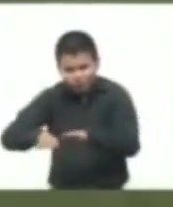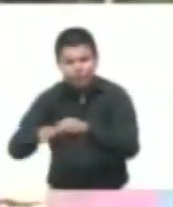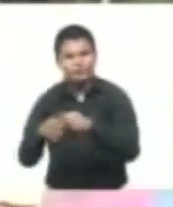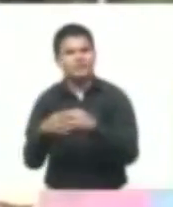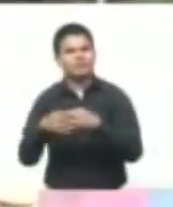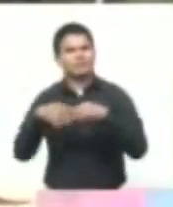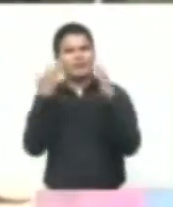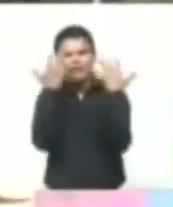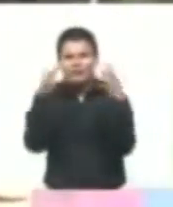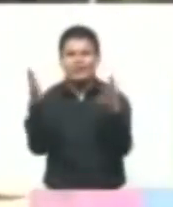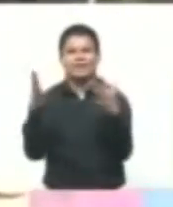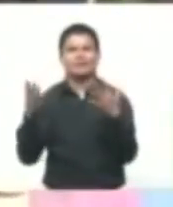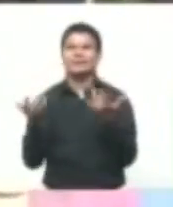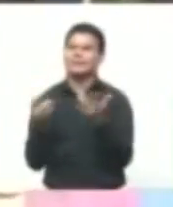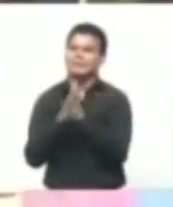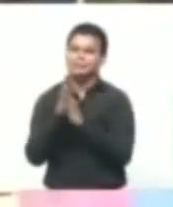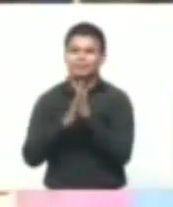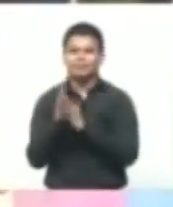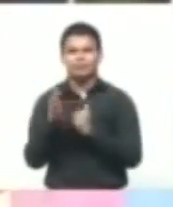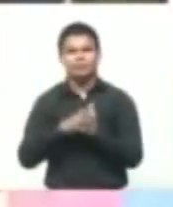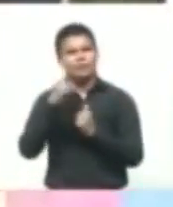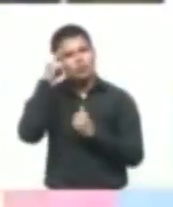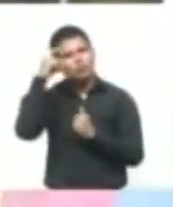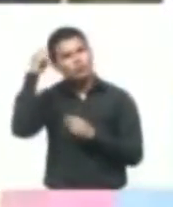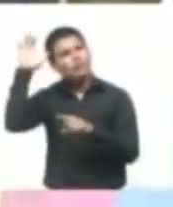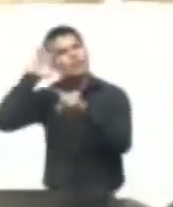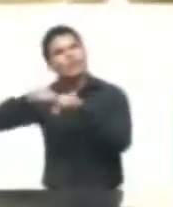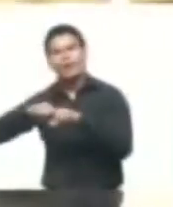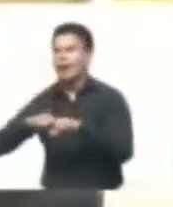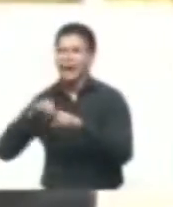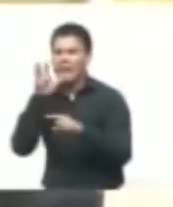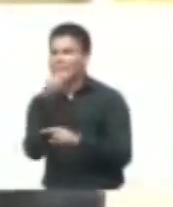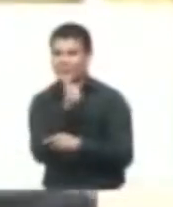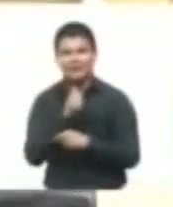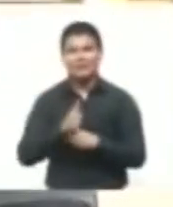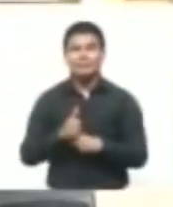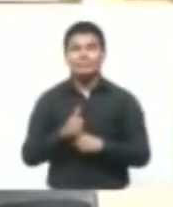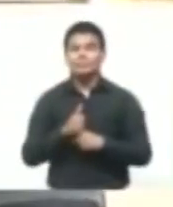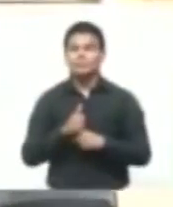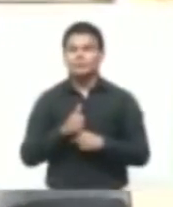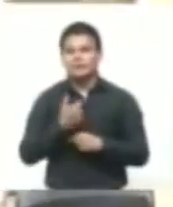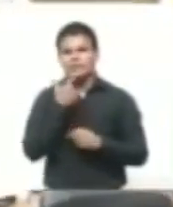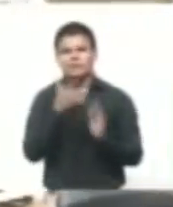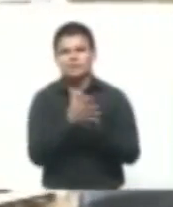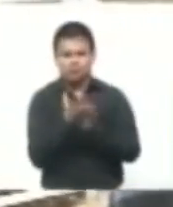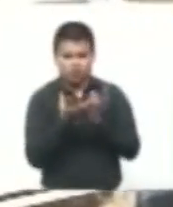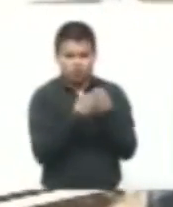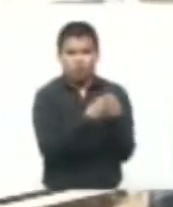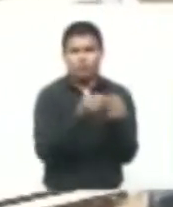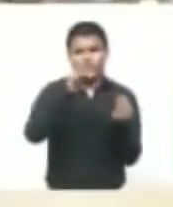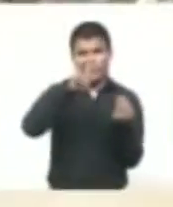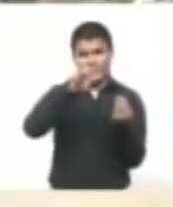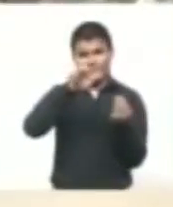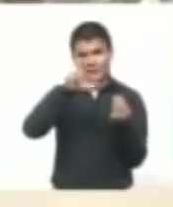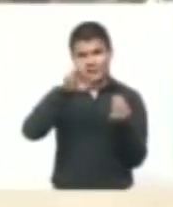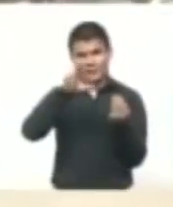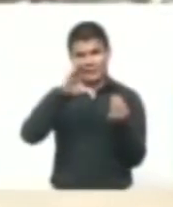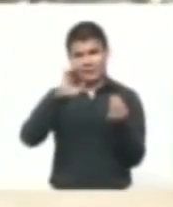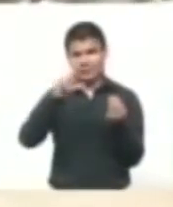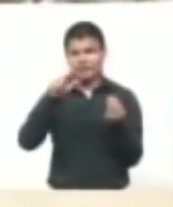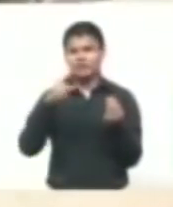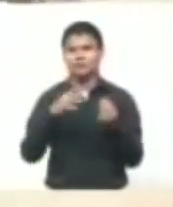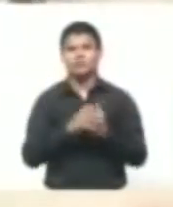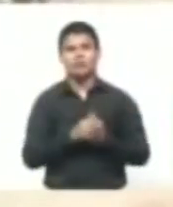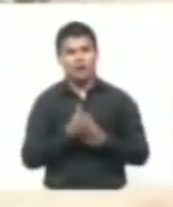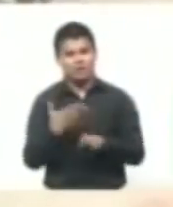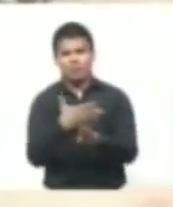todo. Otro de los sueños que tampoco pudo ver cumplir Alexis fue el de ser campeón con su equipo, el Valencia de San Felipe, el mismo que